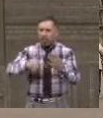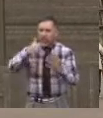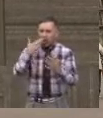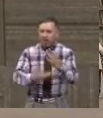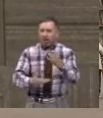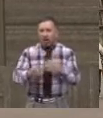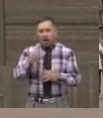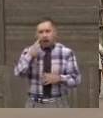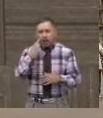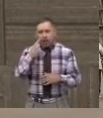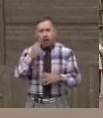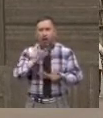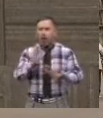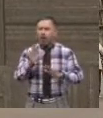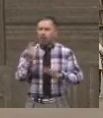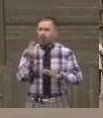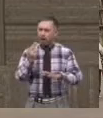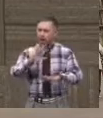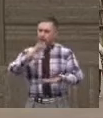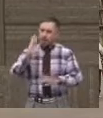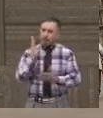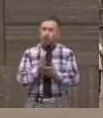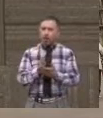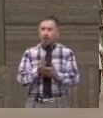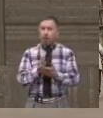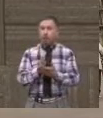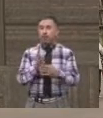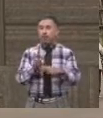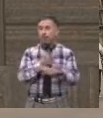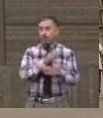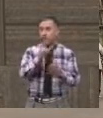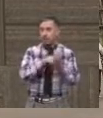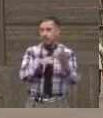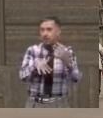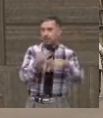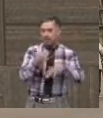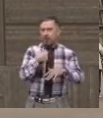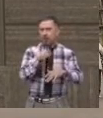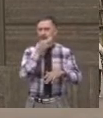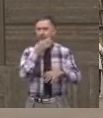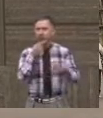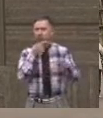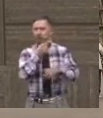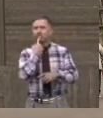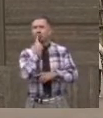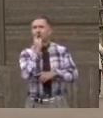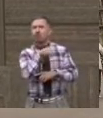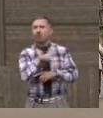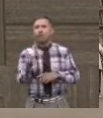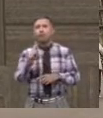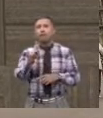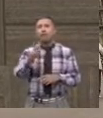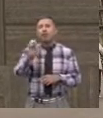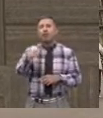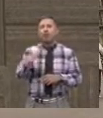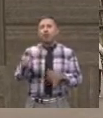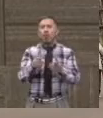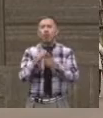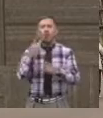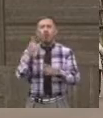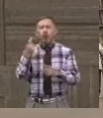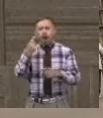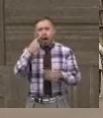2015 estamos exponiendo que estas graves violaciones sistemáticas y con dolos del Partido Verde Ecologista de